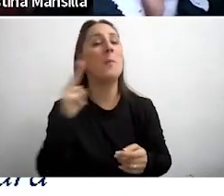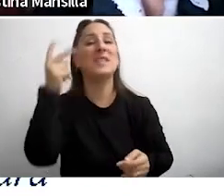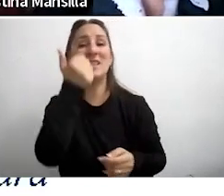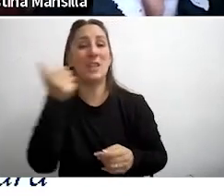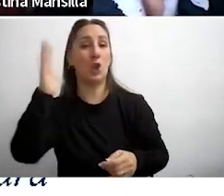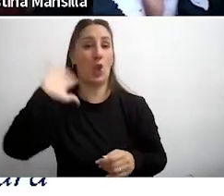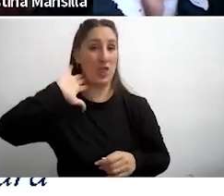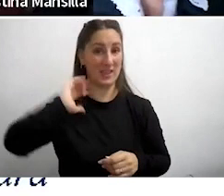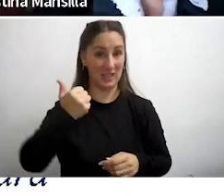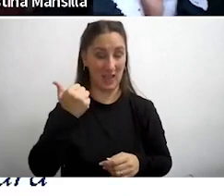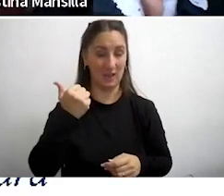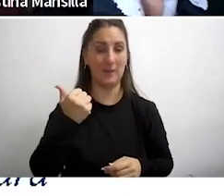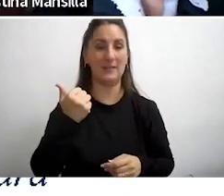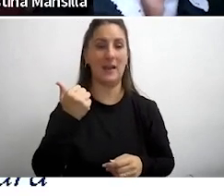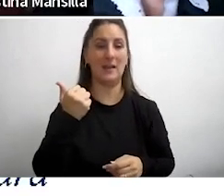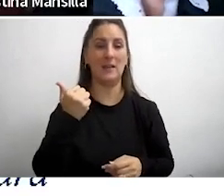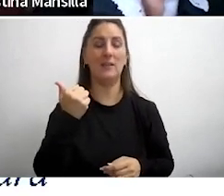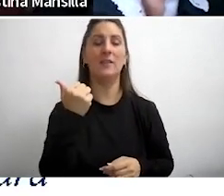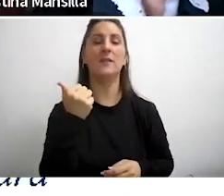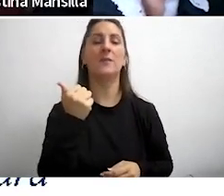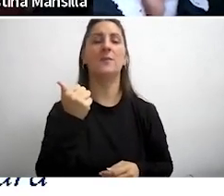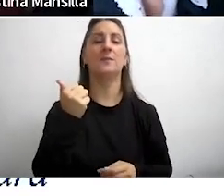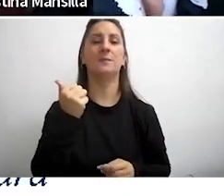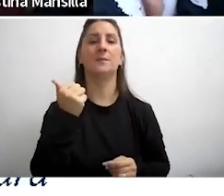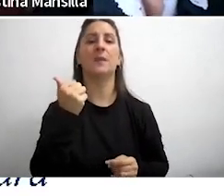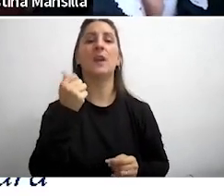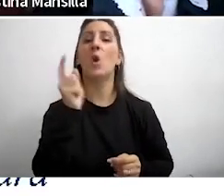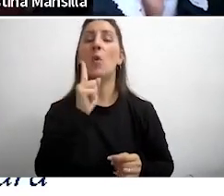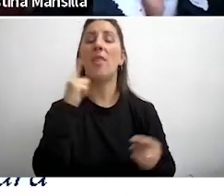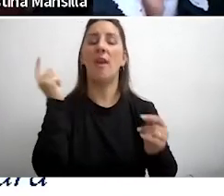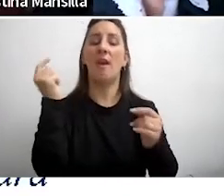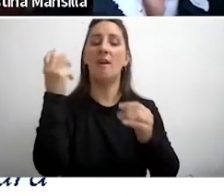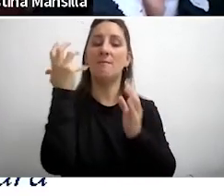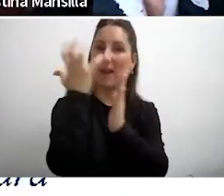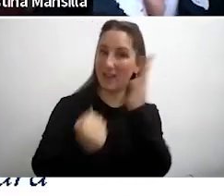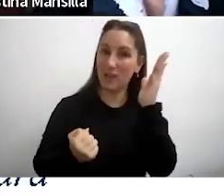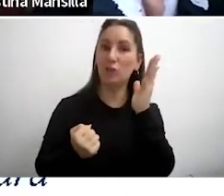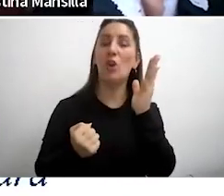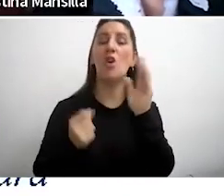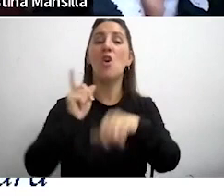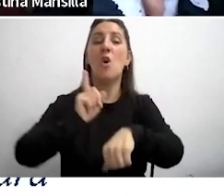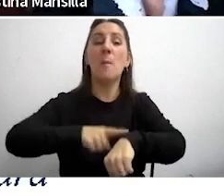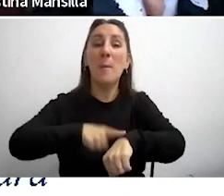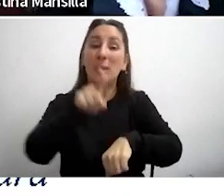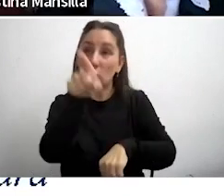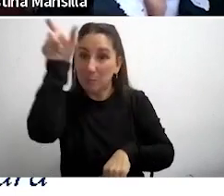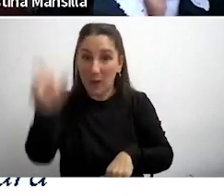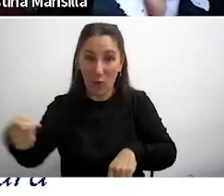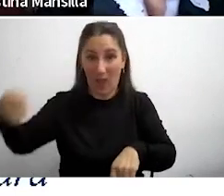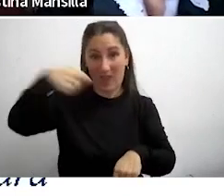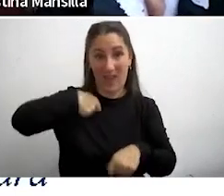2616, y no le será de aplicación las retenciones cuando ese proveedor